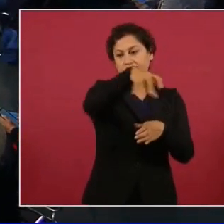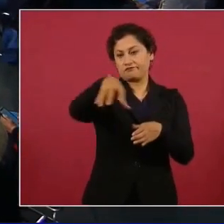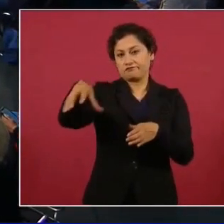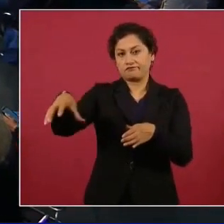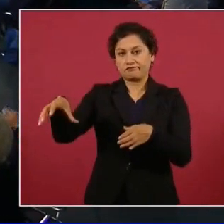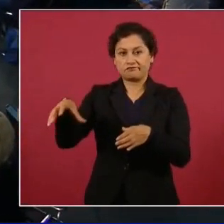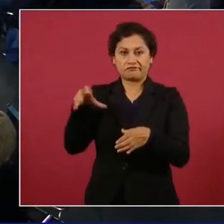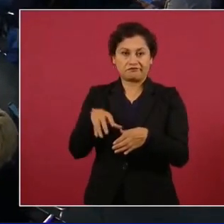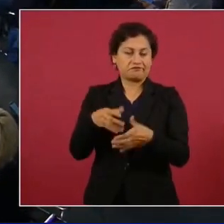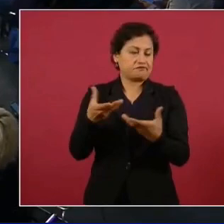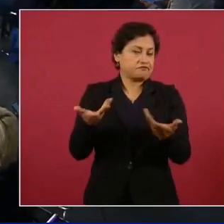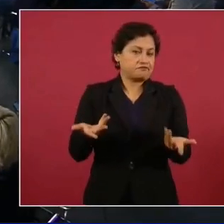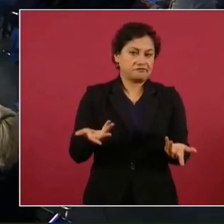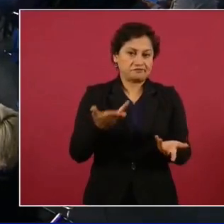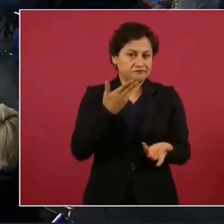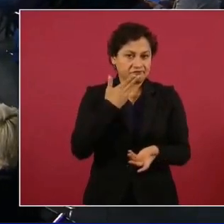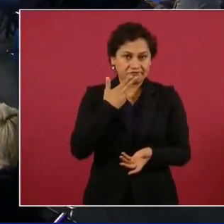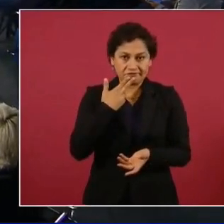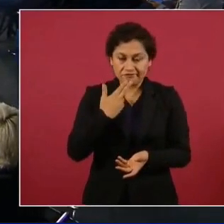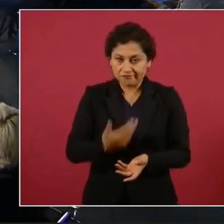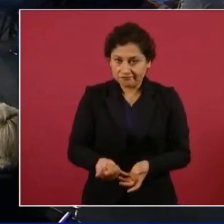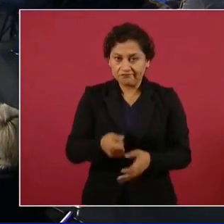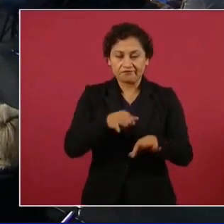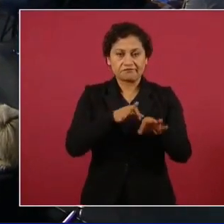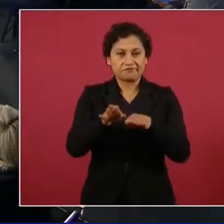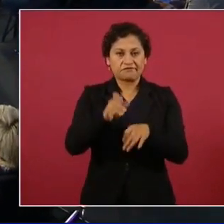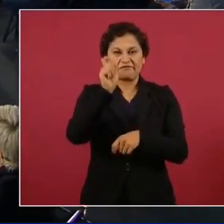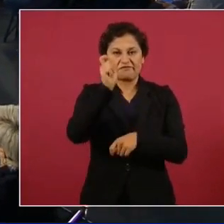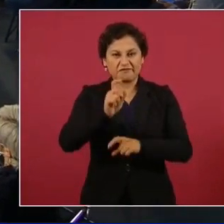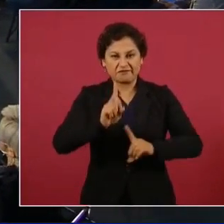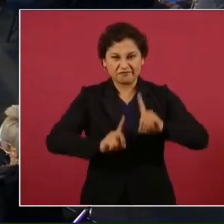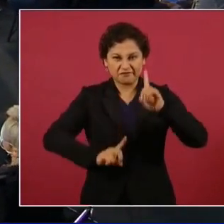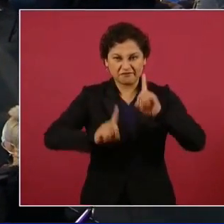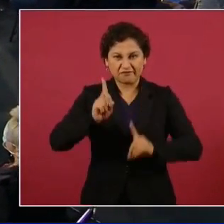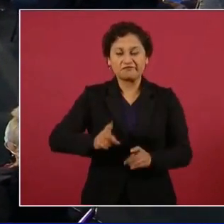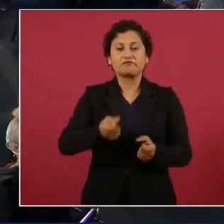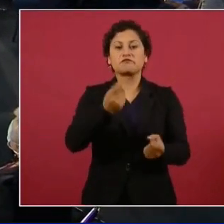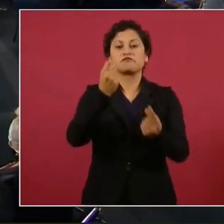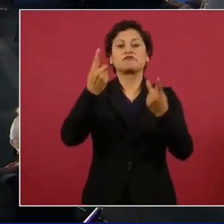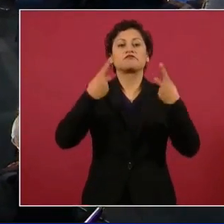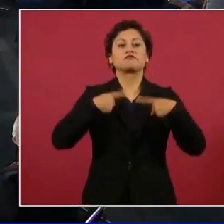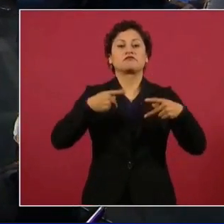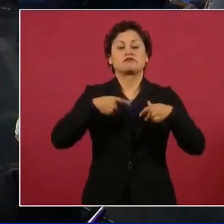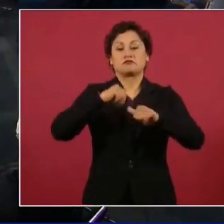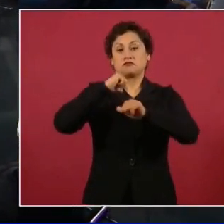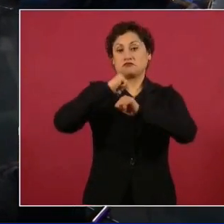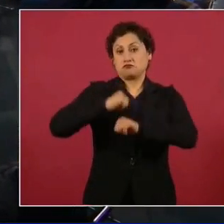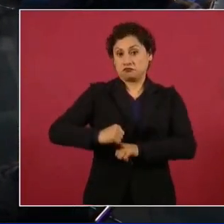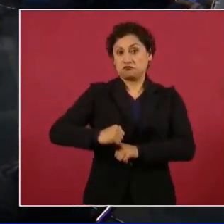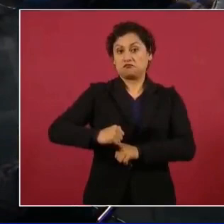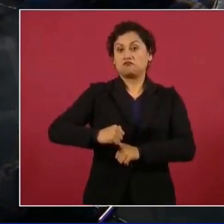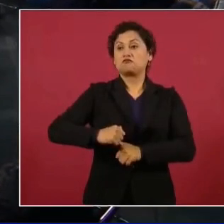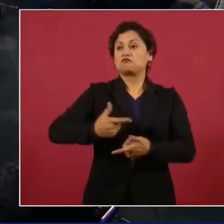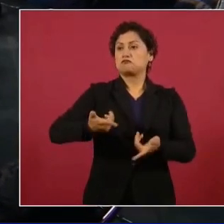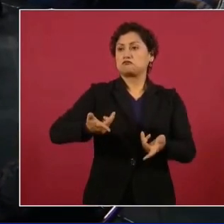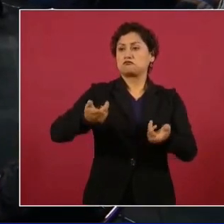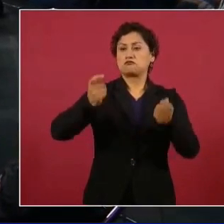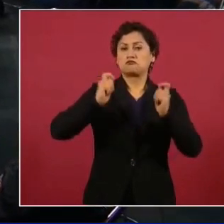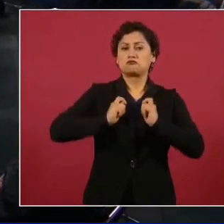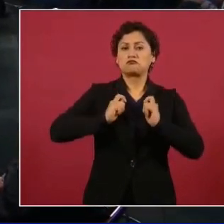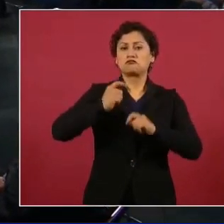específico, algunos duran en sus encargos los titulares 7 o 9 años sin tener como una justificación